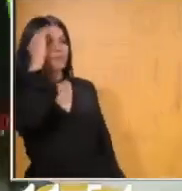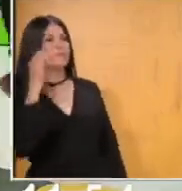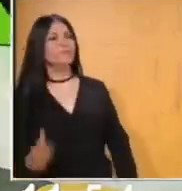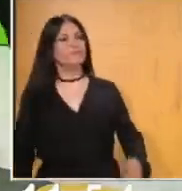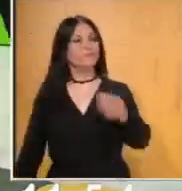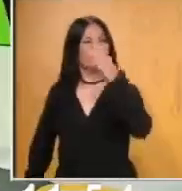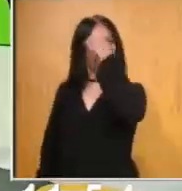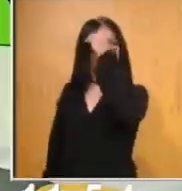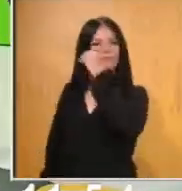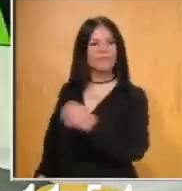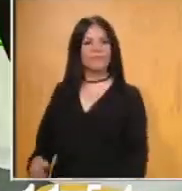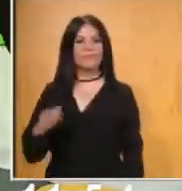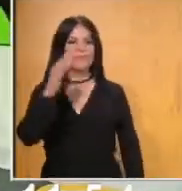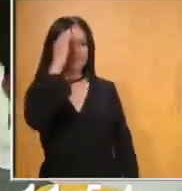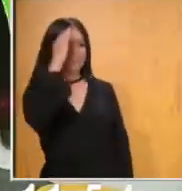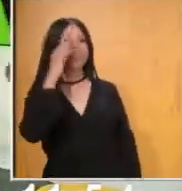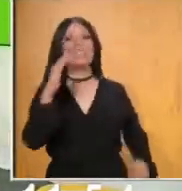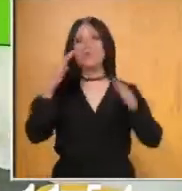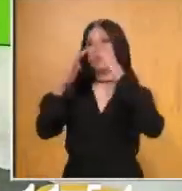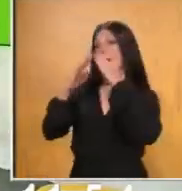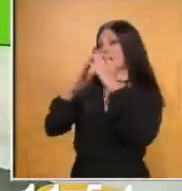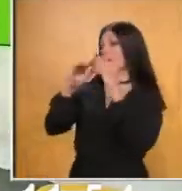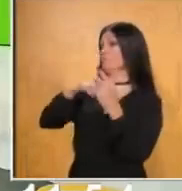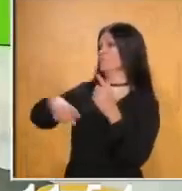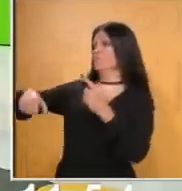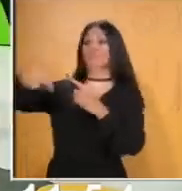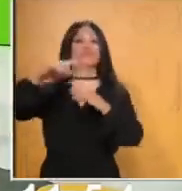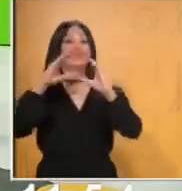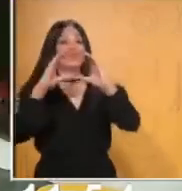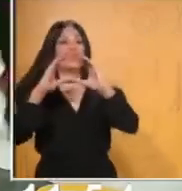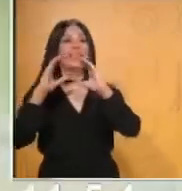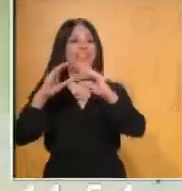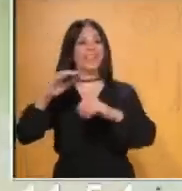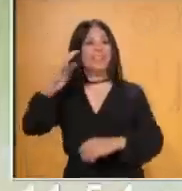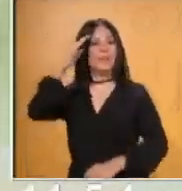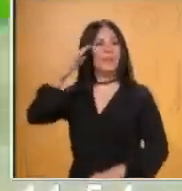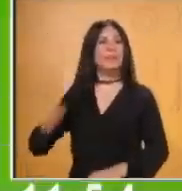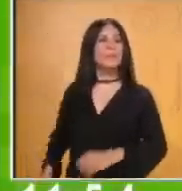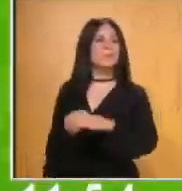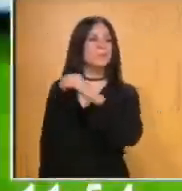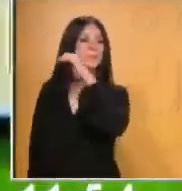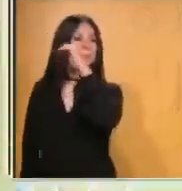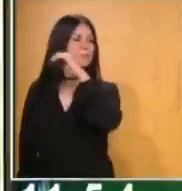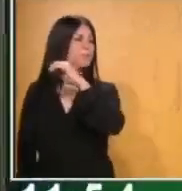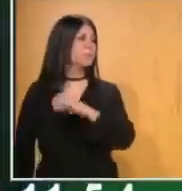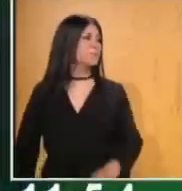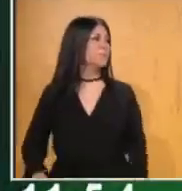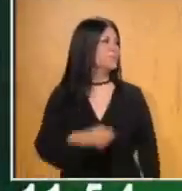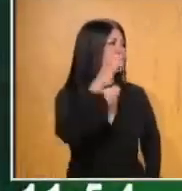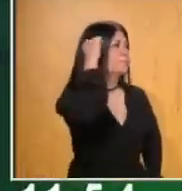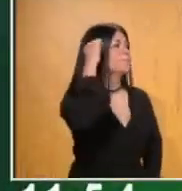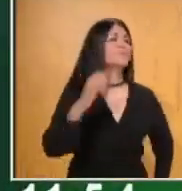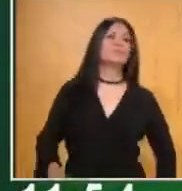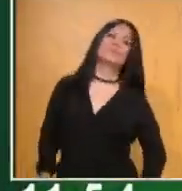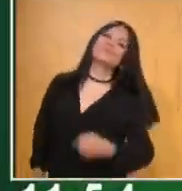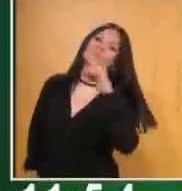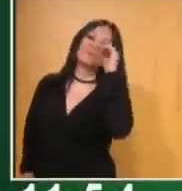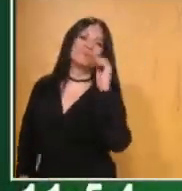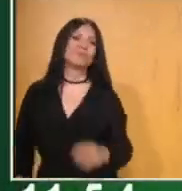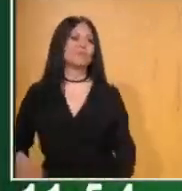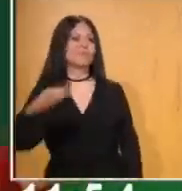sala, ahí nada más cuidado con los muebles. Venga, venga, cuidado con el sillón. Eso